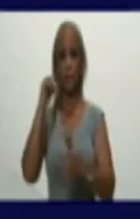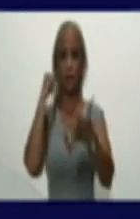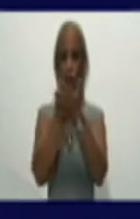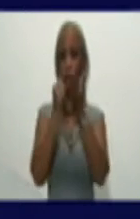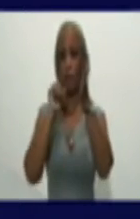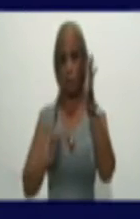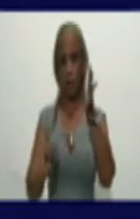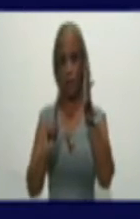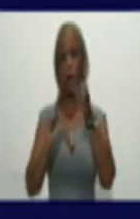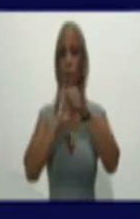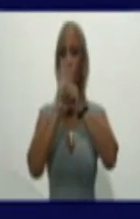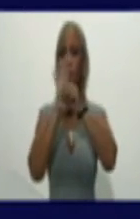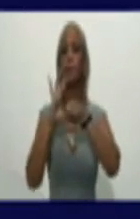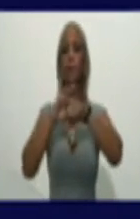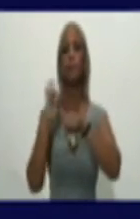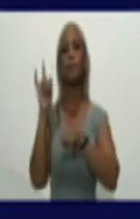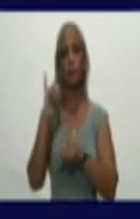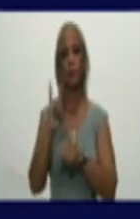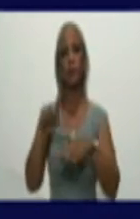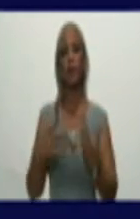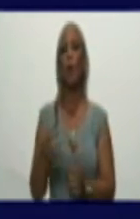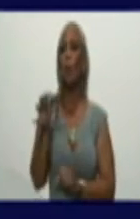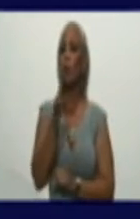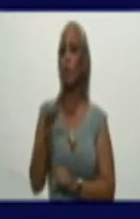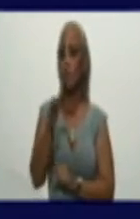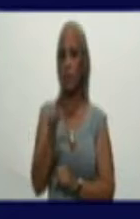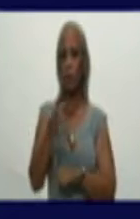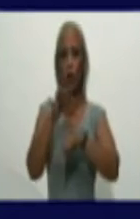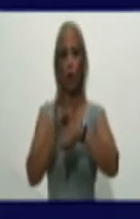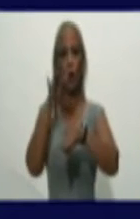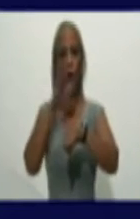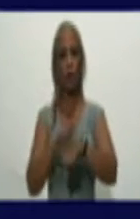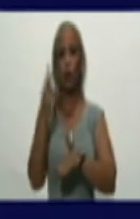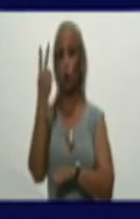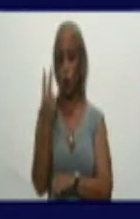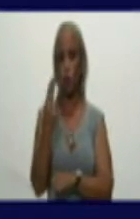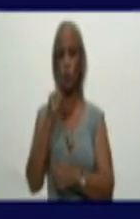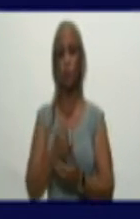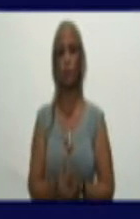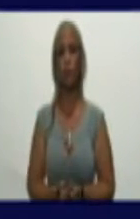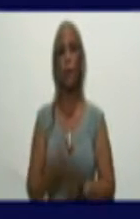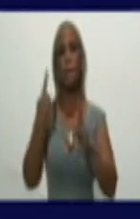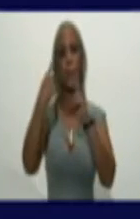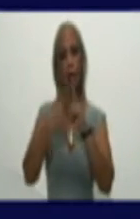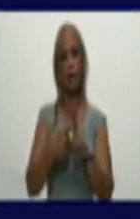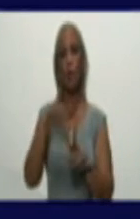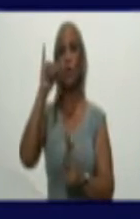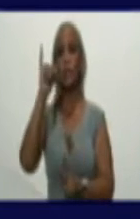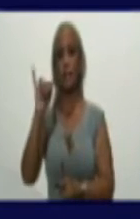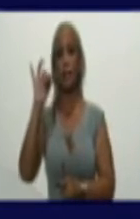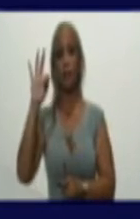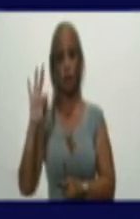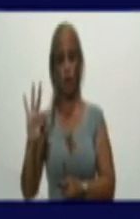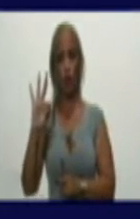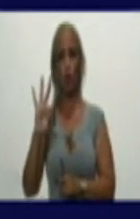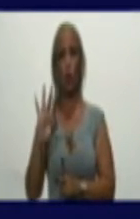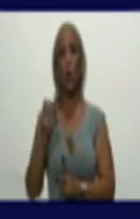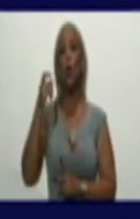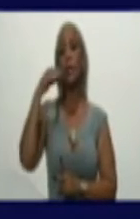COVID, pertenecientes a los municipios Río Cauto con 2, Bayamo 68,